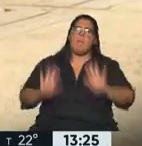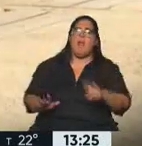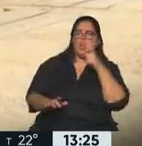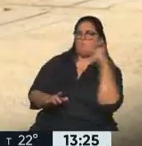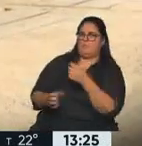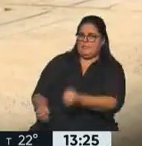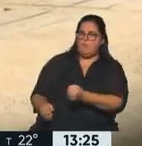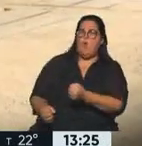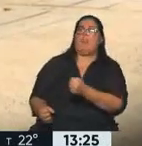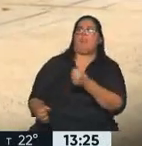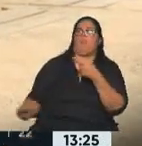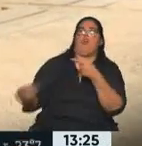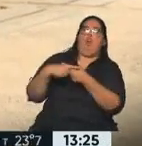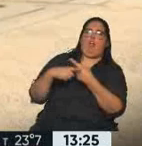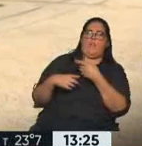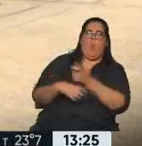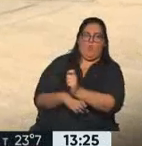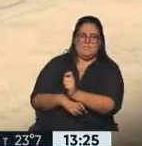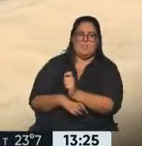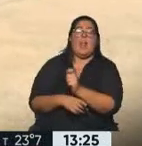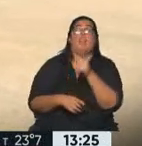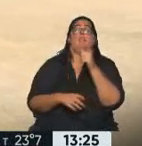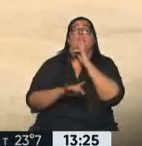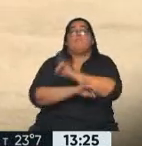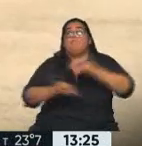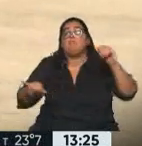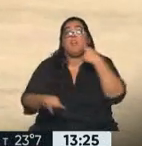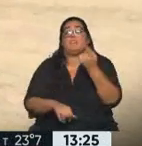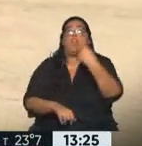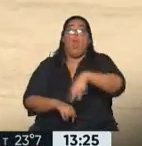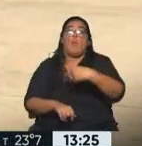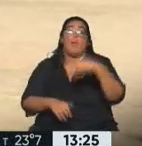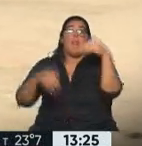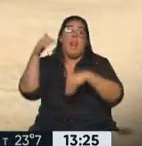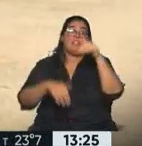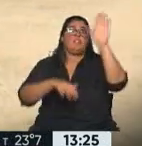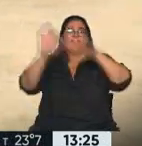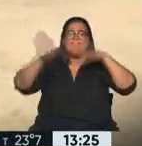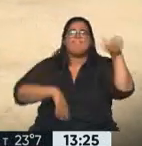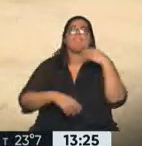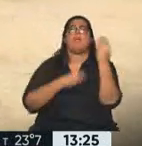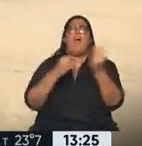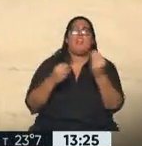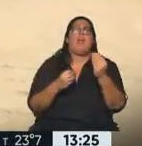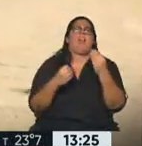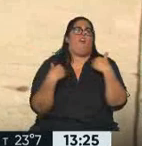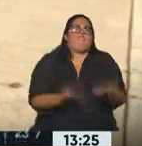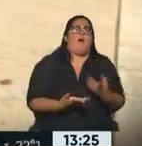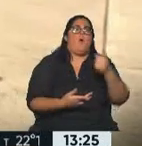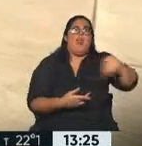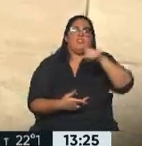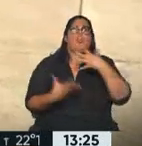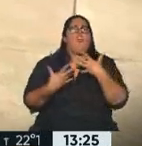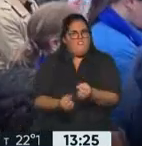avanzada judicial y llamó a votar en las elecciones de medio término de noviembre próximo por aquellos candidatos que defienden la interrupción voluntaria